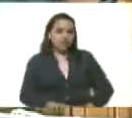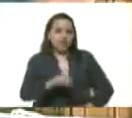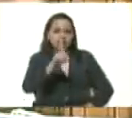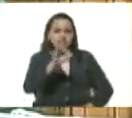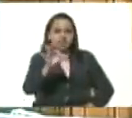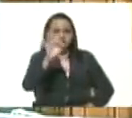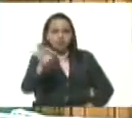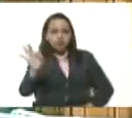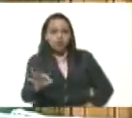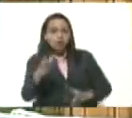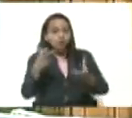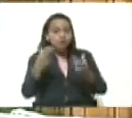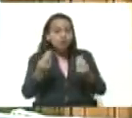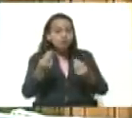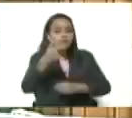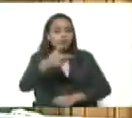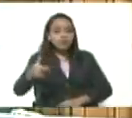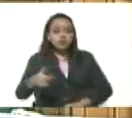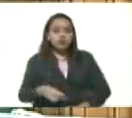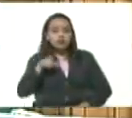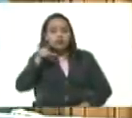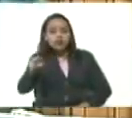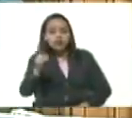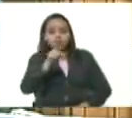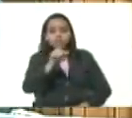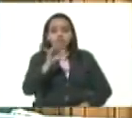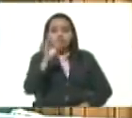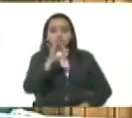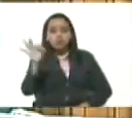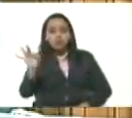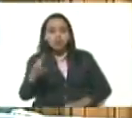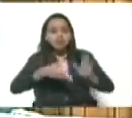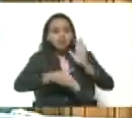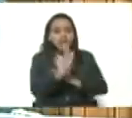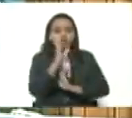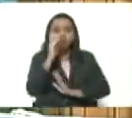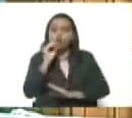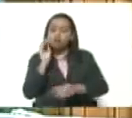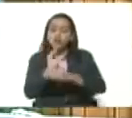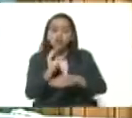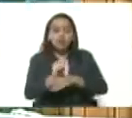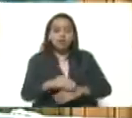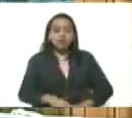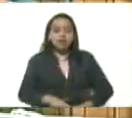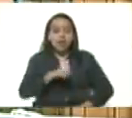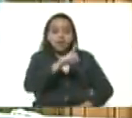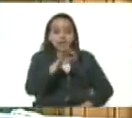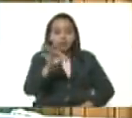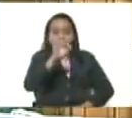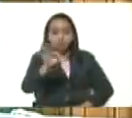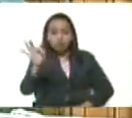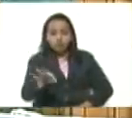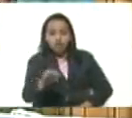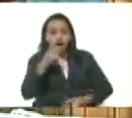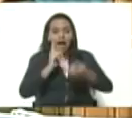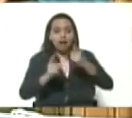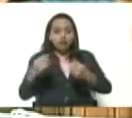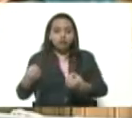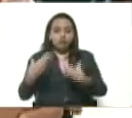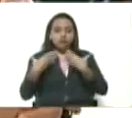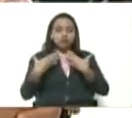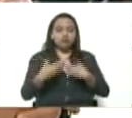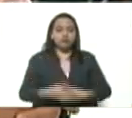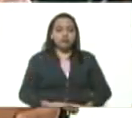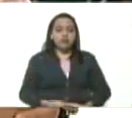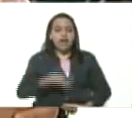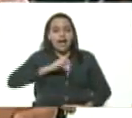13% es mucha gente. Y si ese 13% sale sin protección, ese 13% que algunos se contagien,